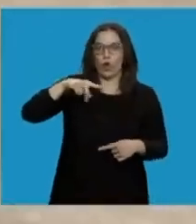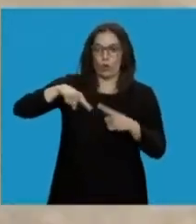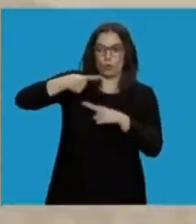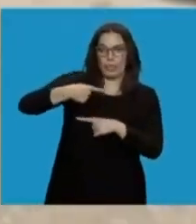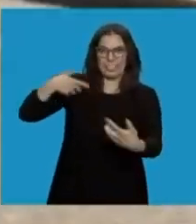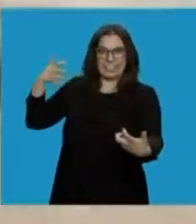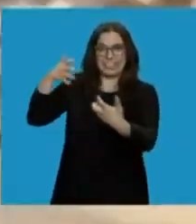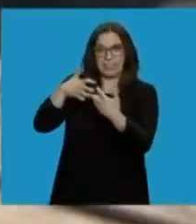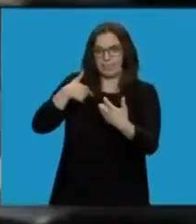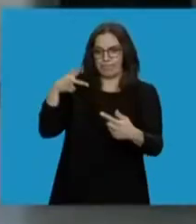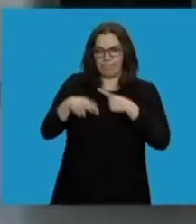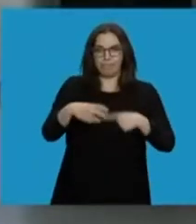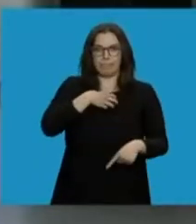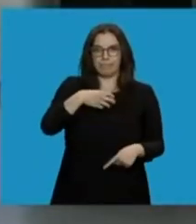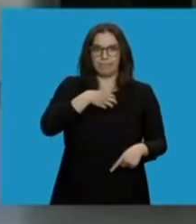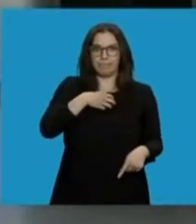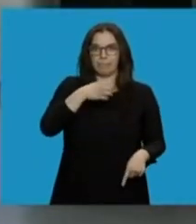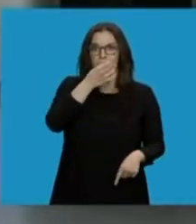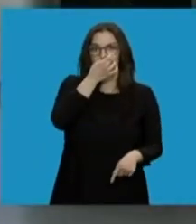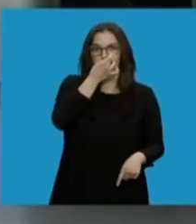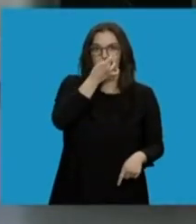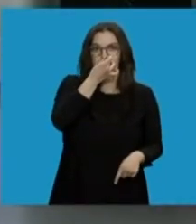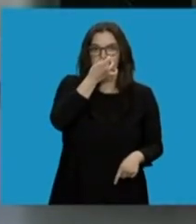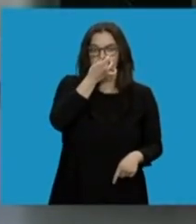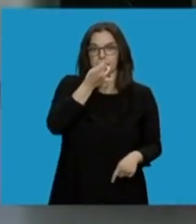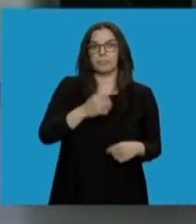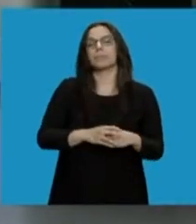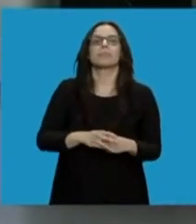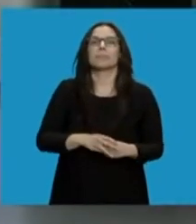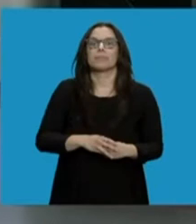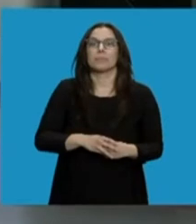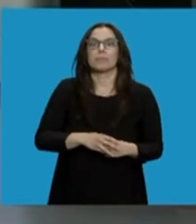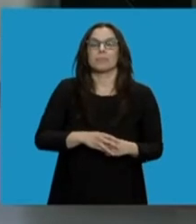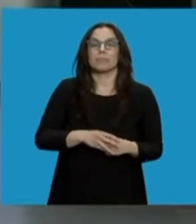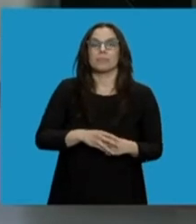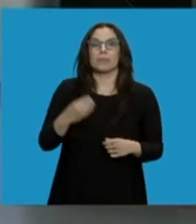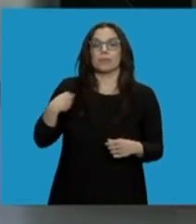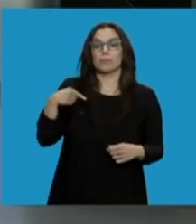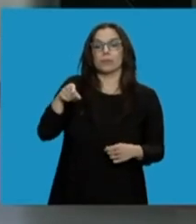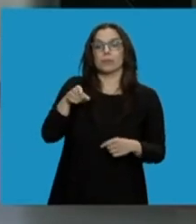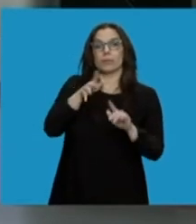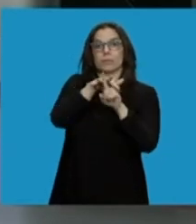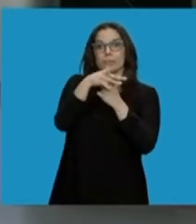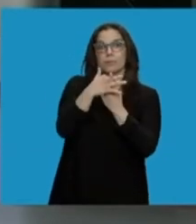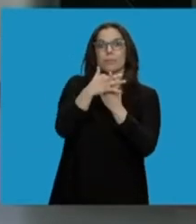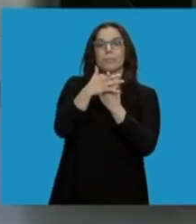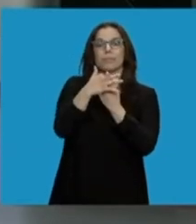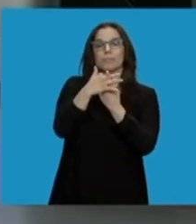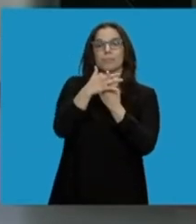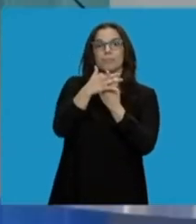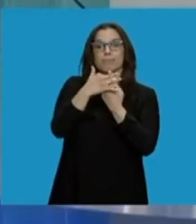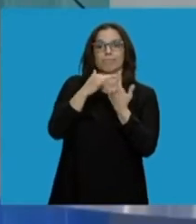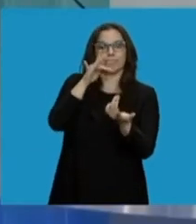tú te puedes ver implicado. Entonces yo creo que es tremendamente importante contar que estas cosas pasan, que tienen